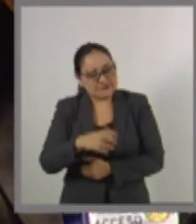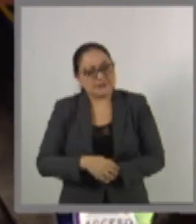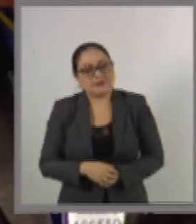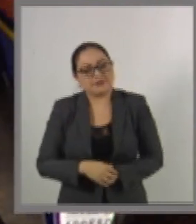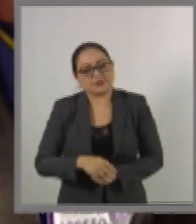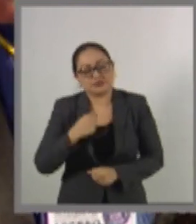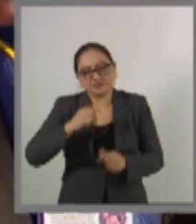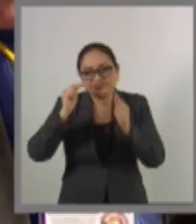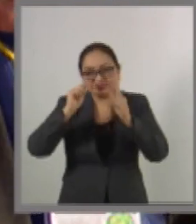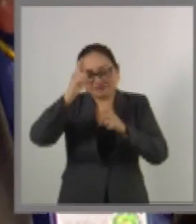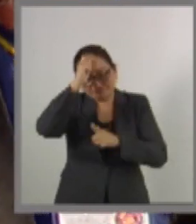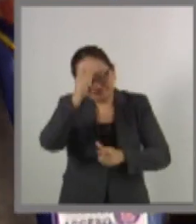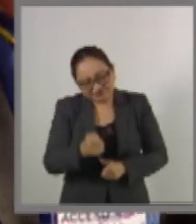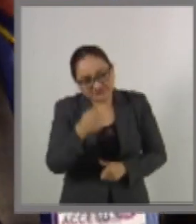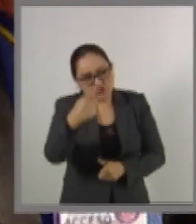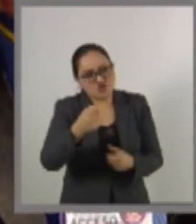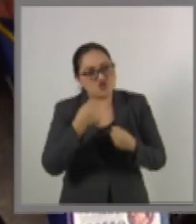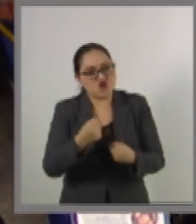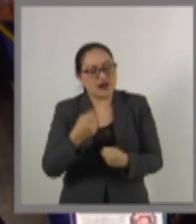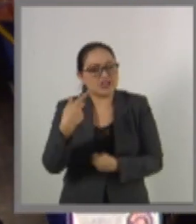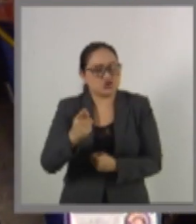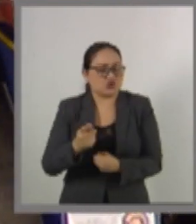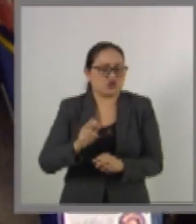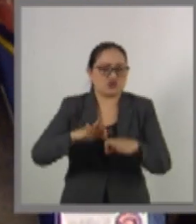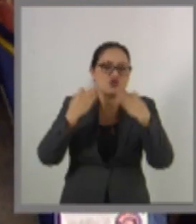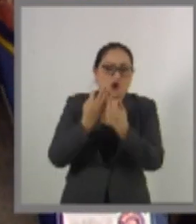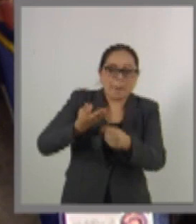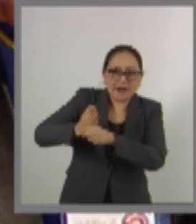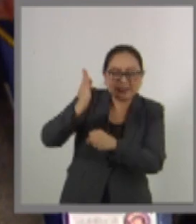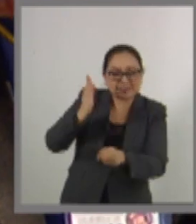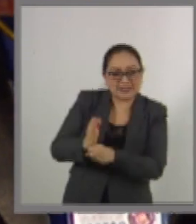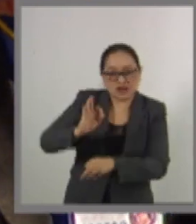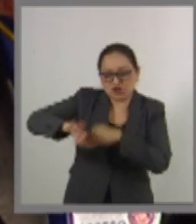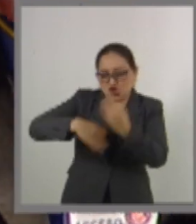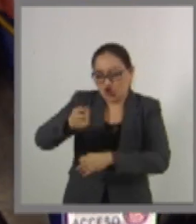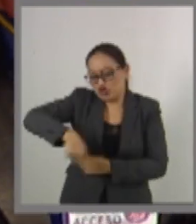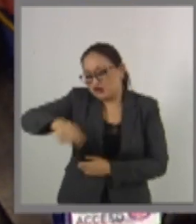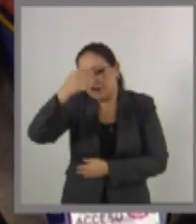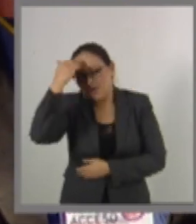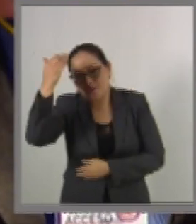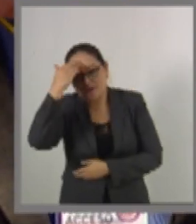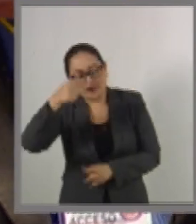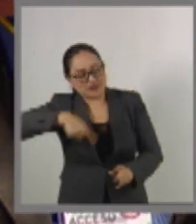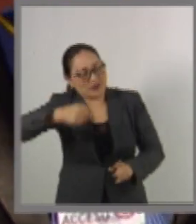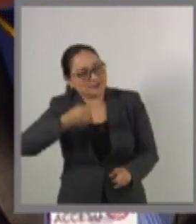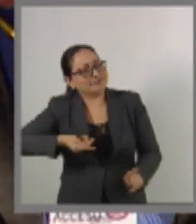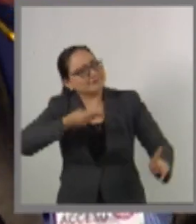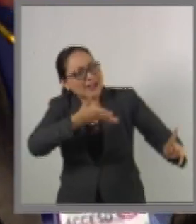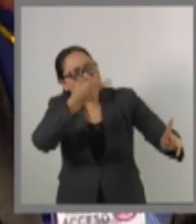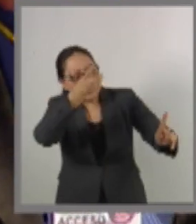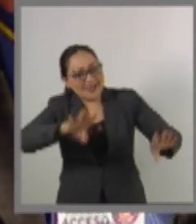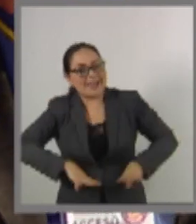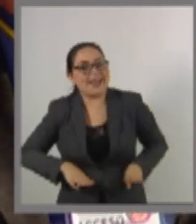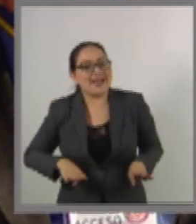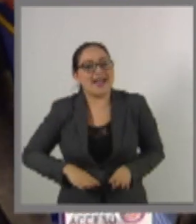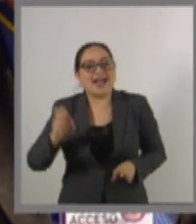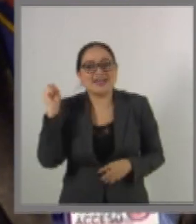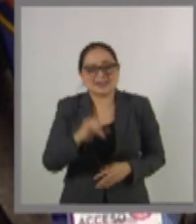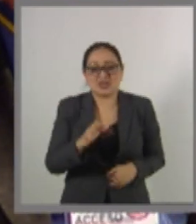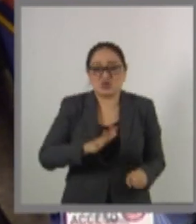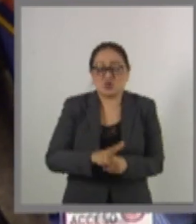esa fortaleza y el sentido del humor que todos hemos aquí subrayado, que pudo derrotar